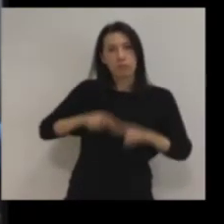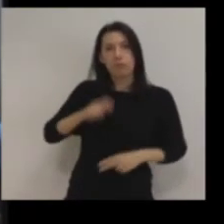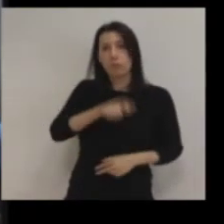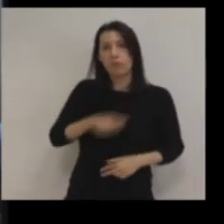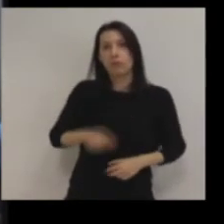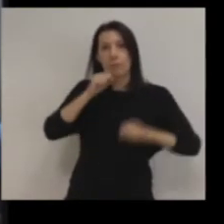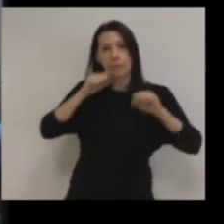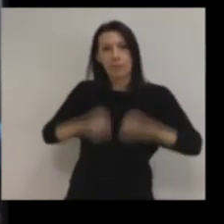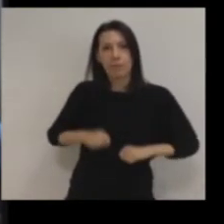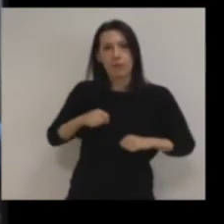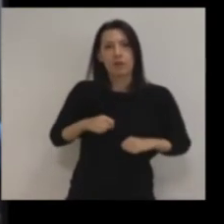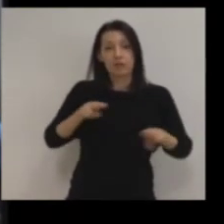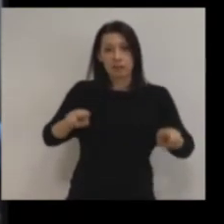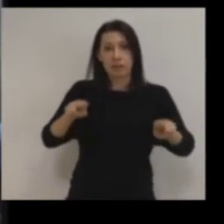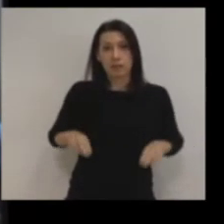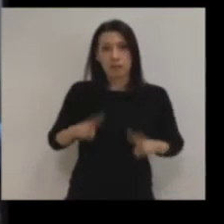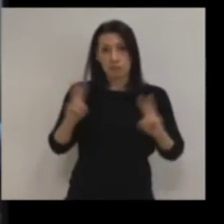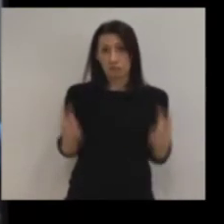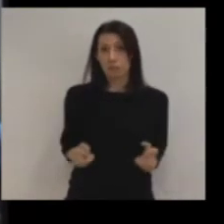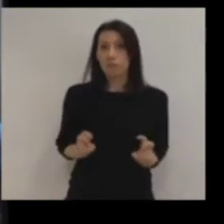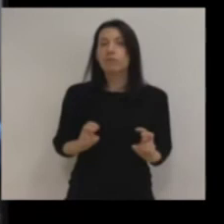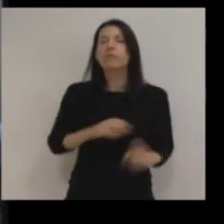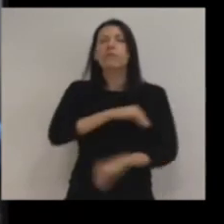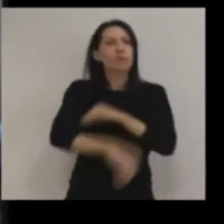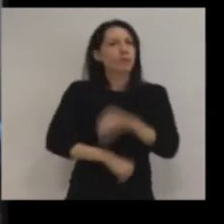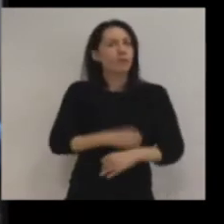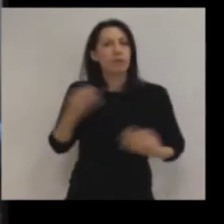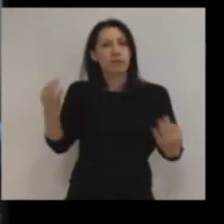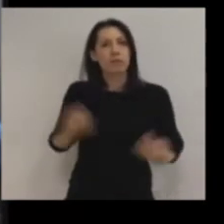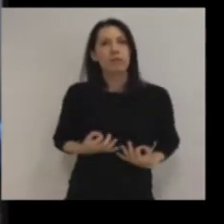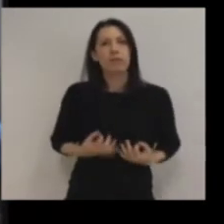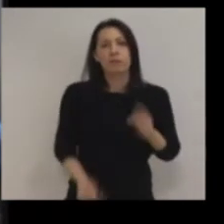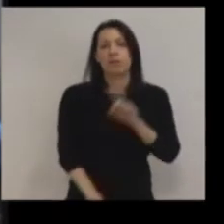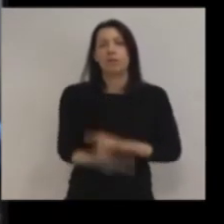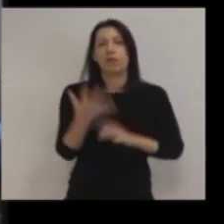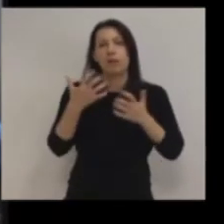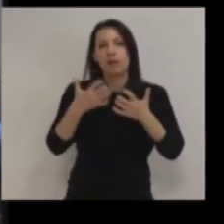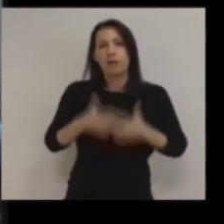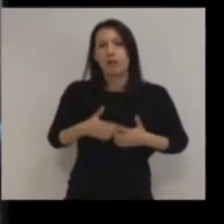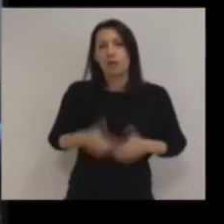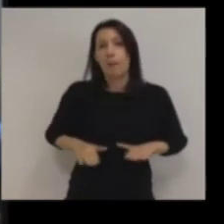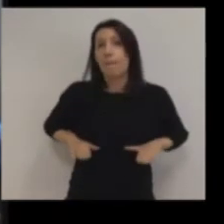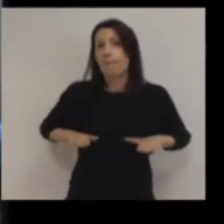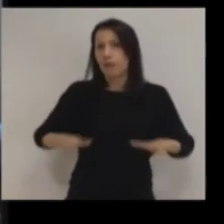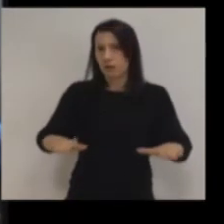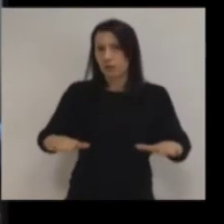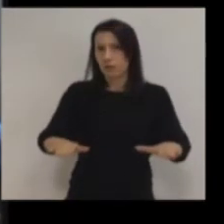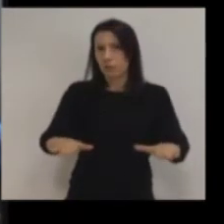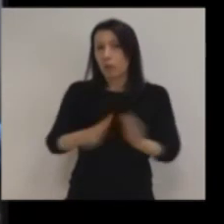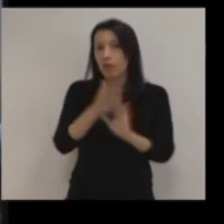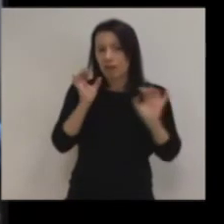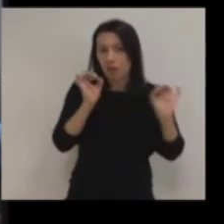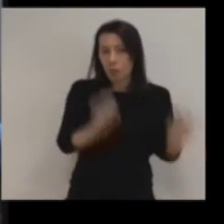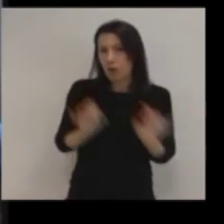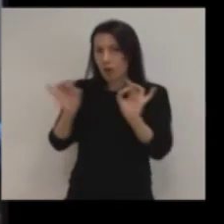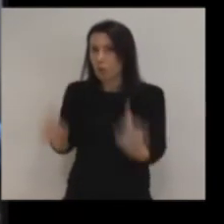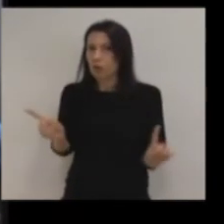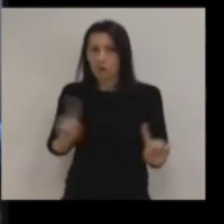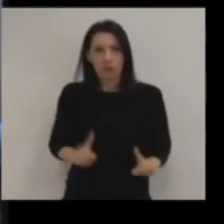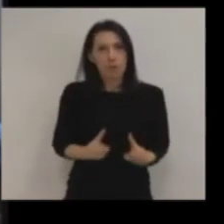residenciales, puso en práctica un mecanismo paralelo, digo paralelo porque no es idéntico, al de